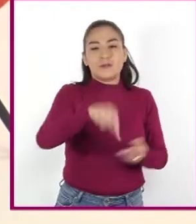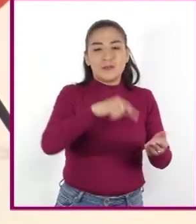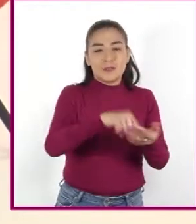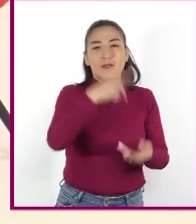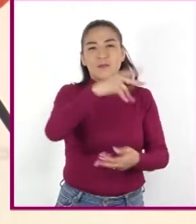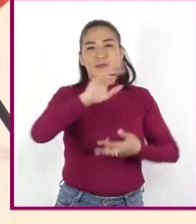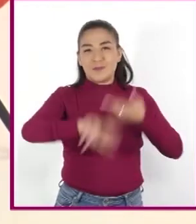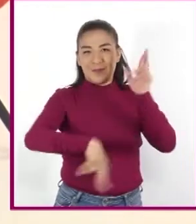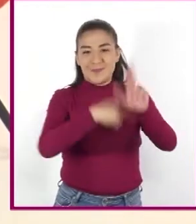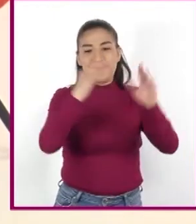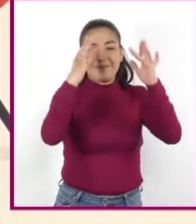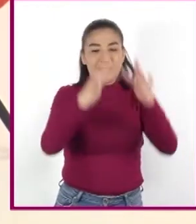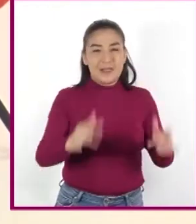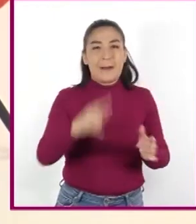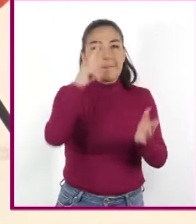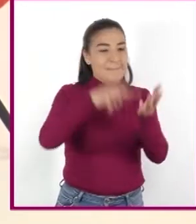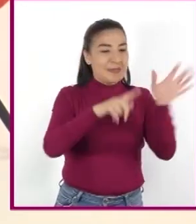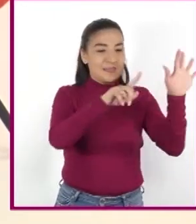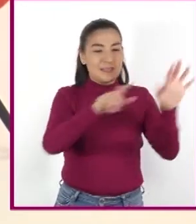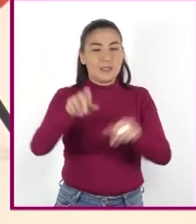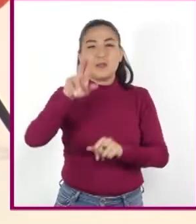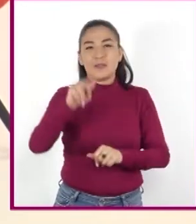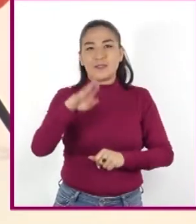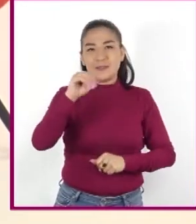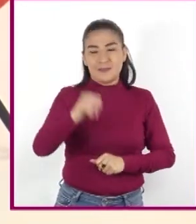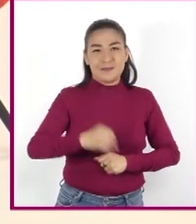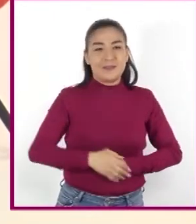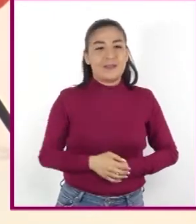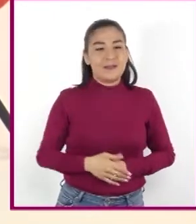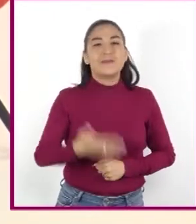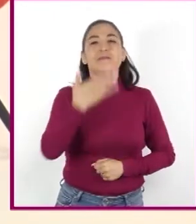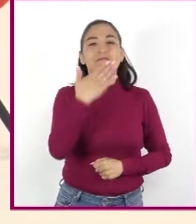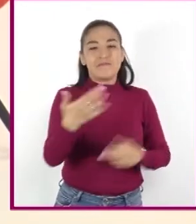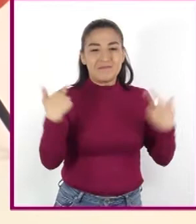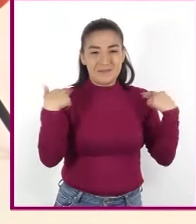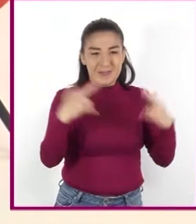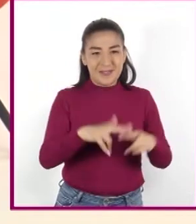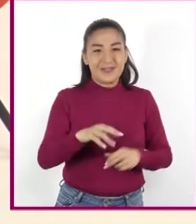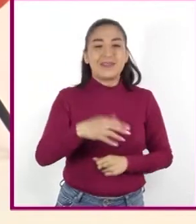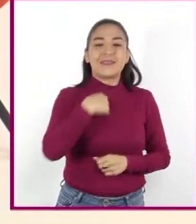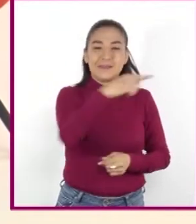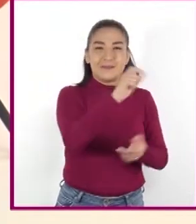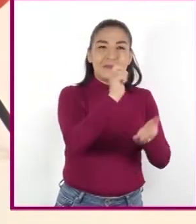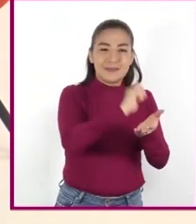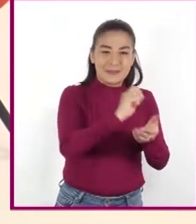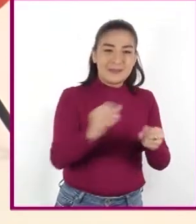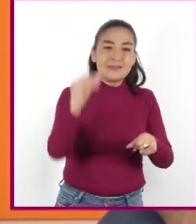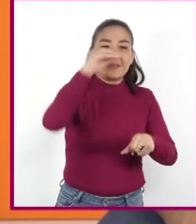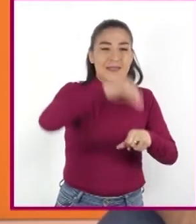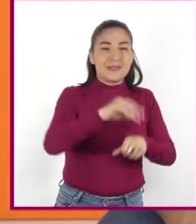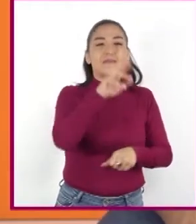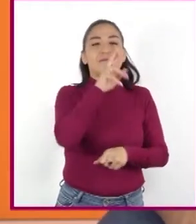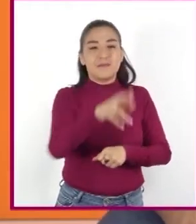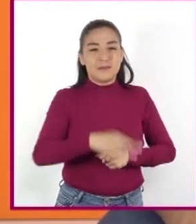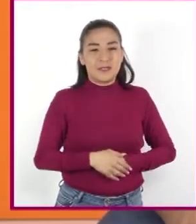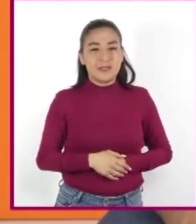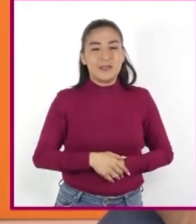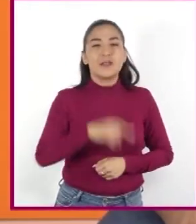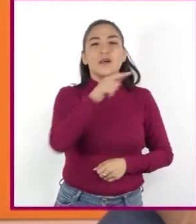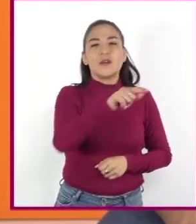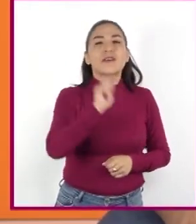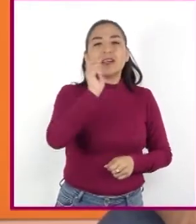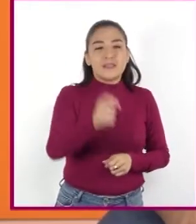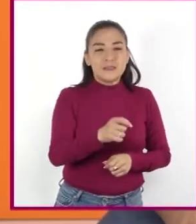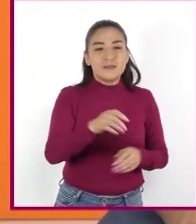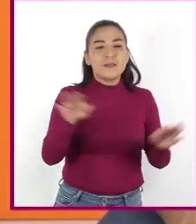Revolución Francesa de 1789. Muy bien, maestra. Voy a completar la respuesta. Su relevancia tiene que ver con